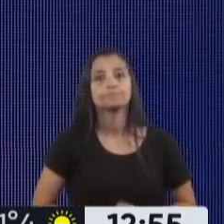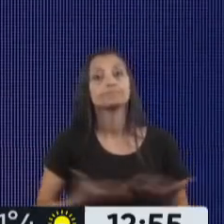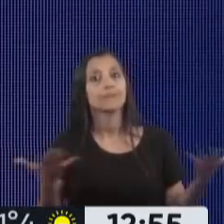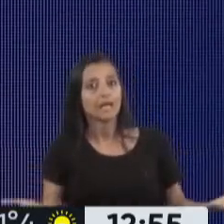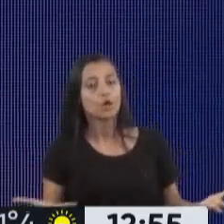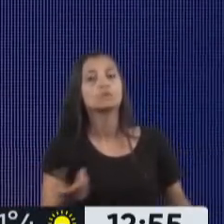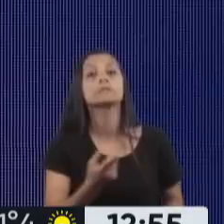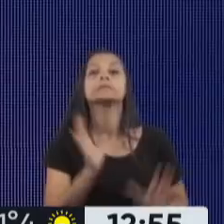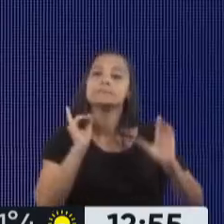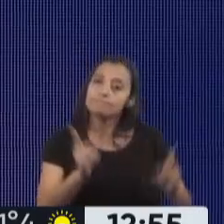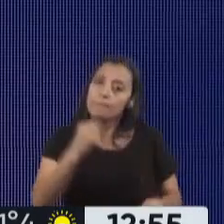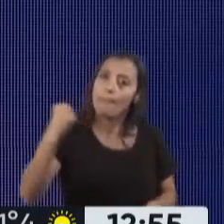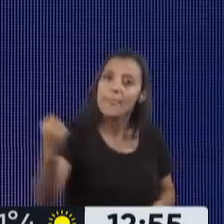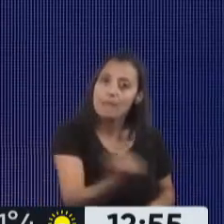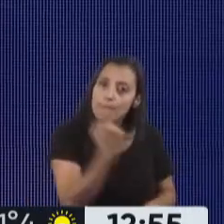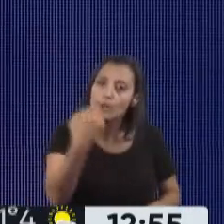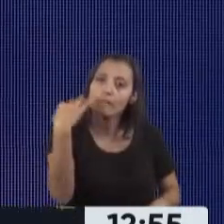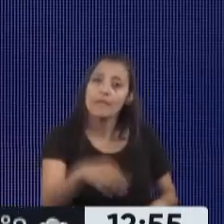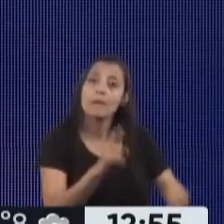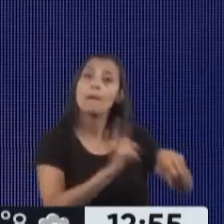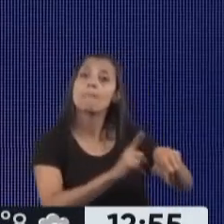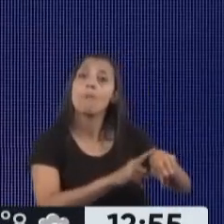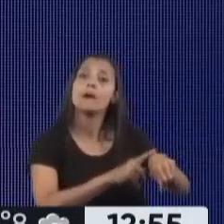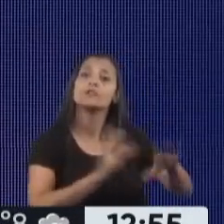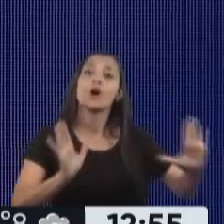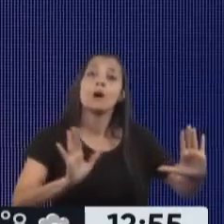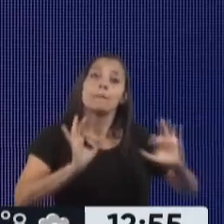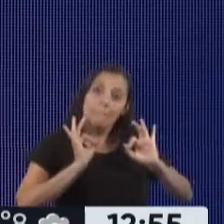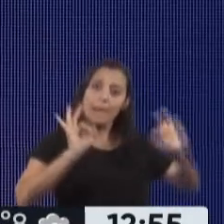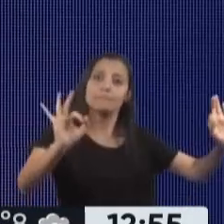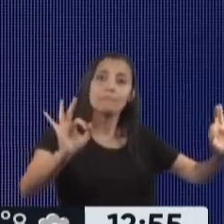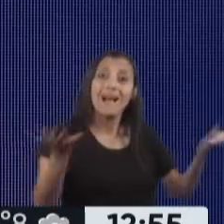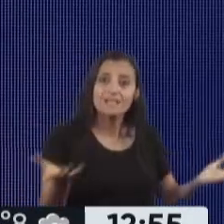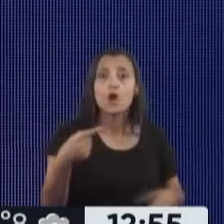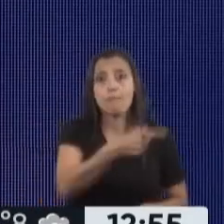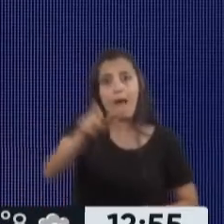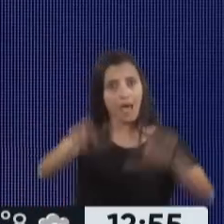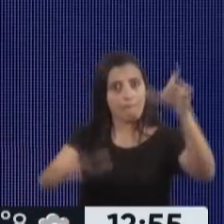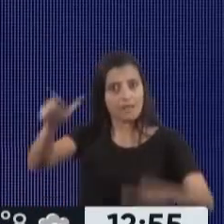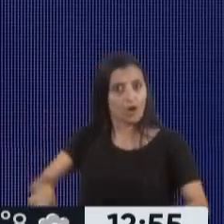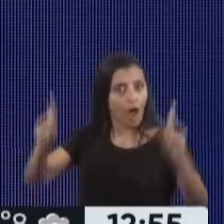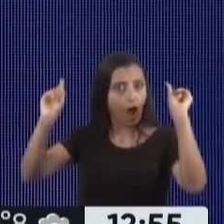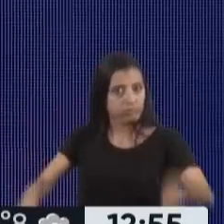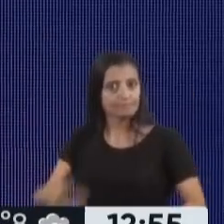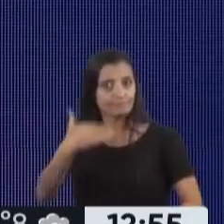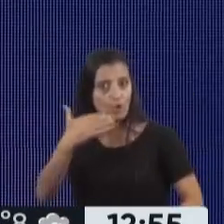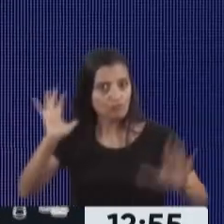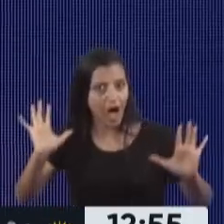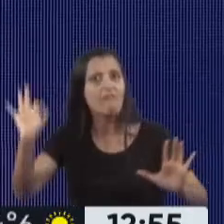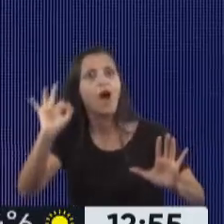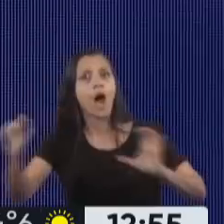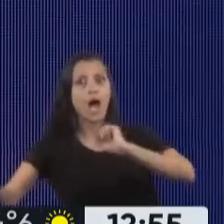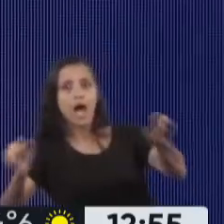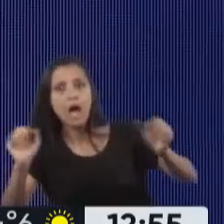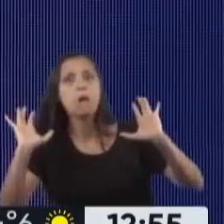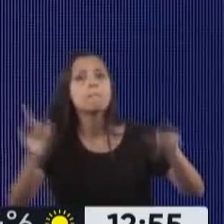Por lo tanto, también era importante hacerlo durante vacaciones, para que la gente no se enterara tanto, por decirlo de alguna manera, de